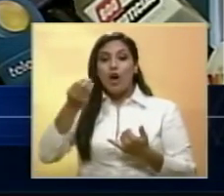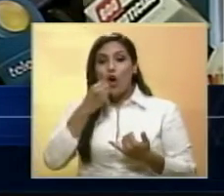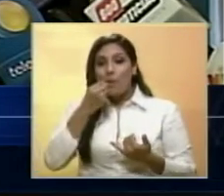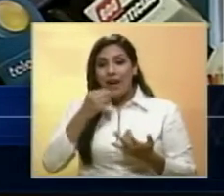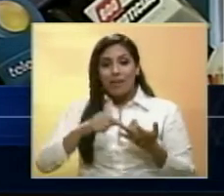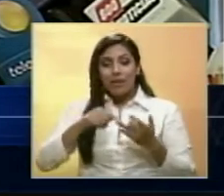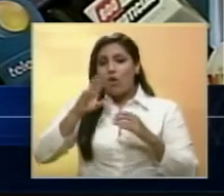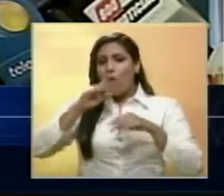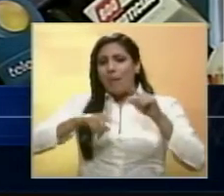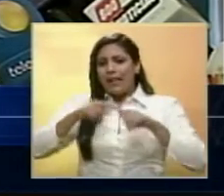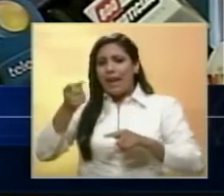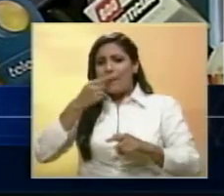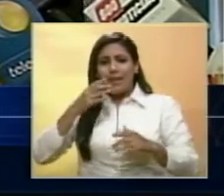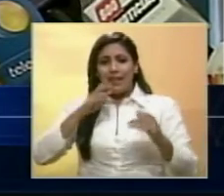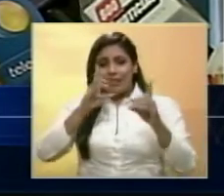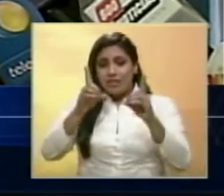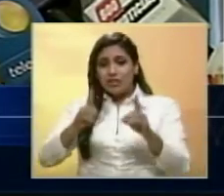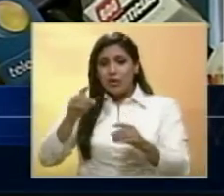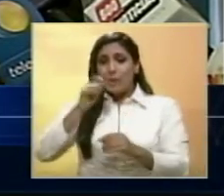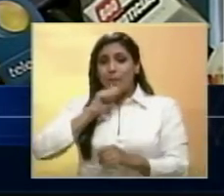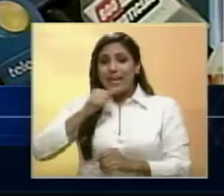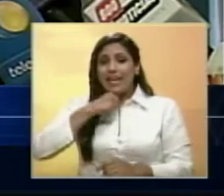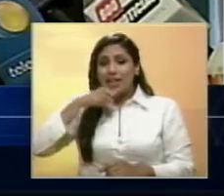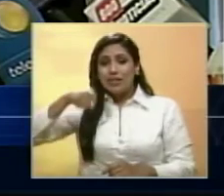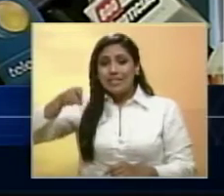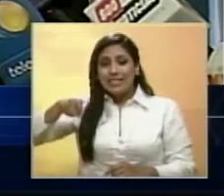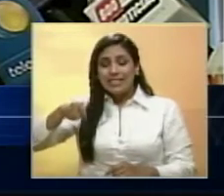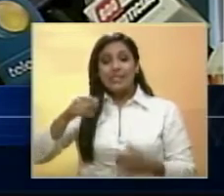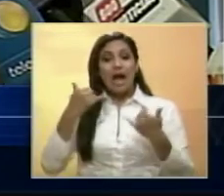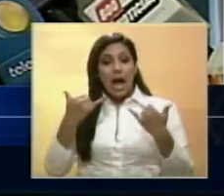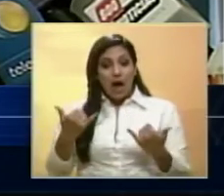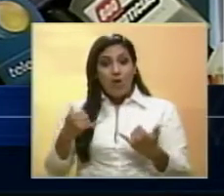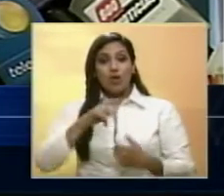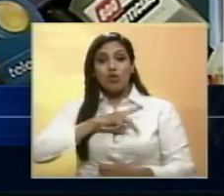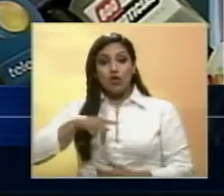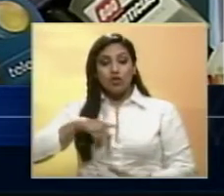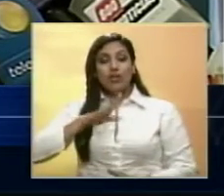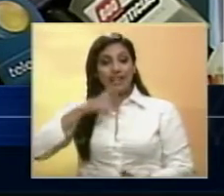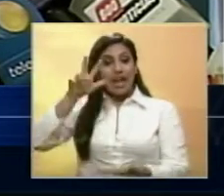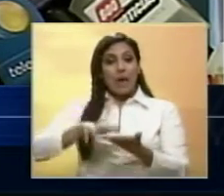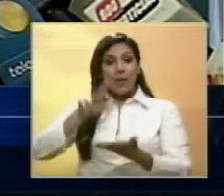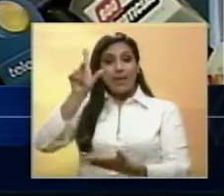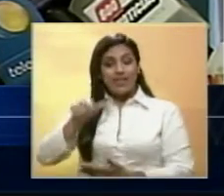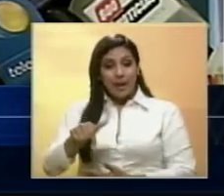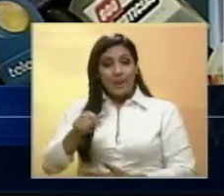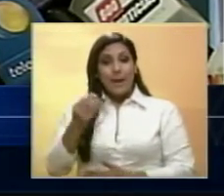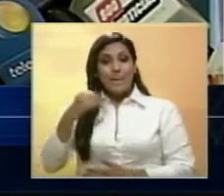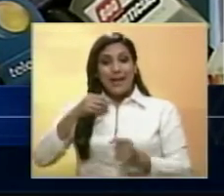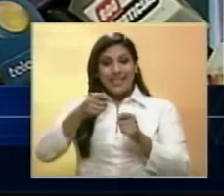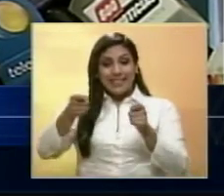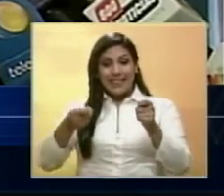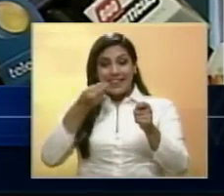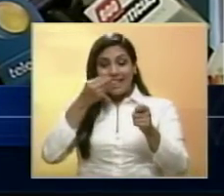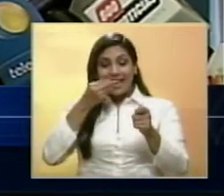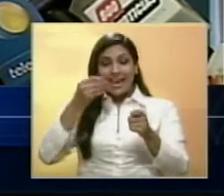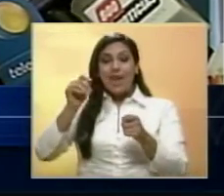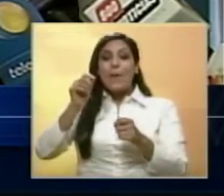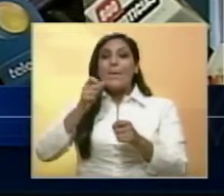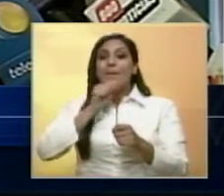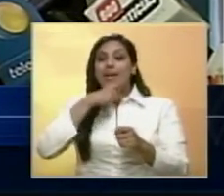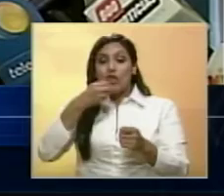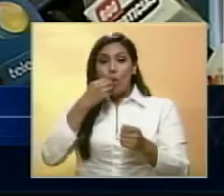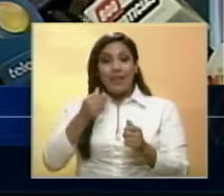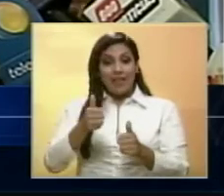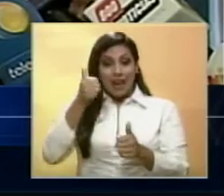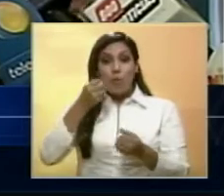o para equipos médicos. Y el hecho de que nosotros podamos tener también la aprobación, además del cesta ticket del día de mañana, que es una gran